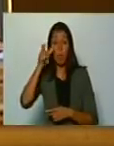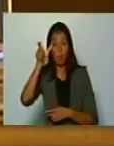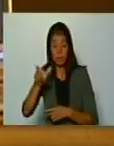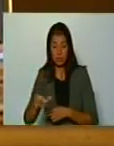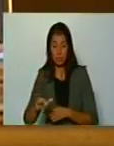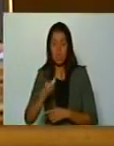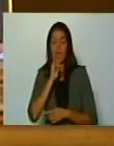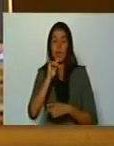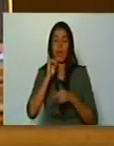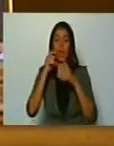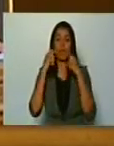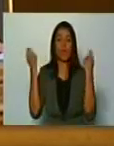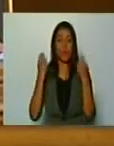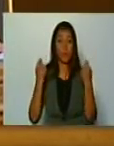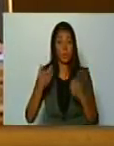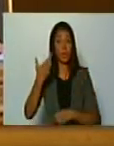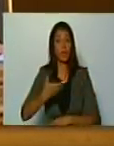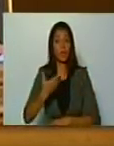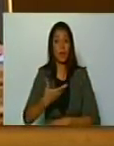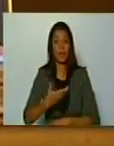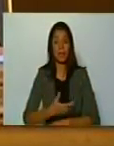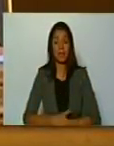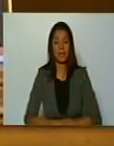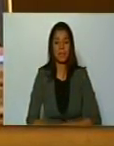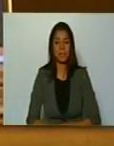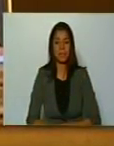una información a esta plenaria.